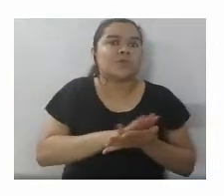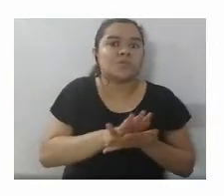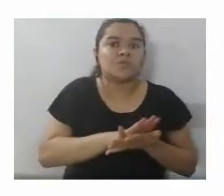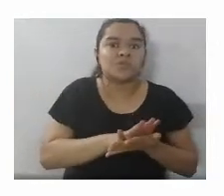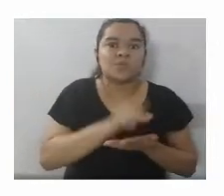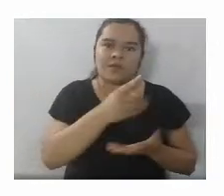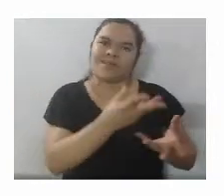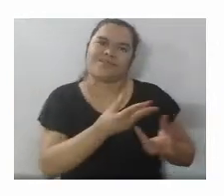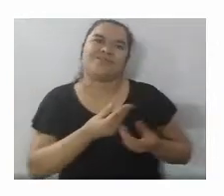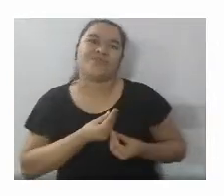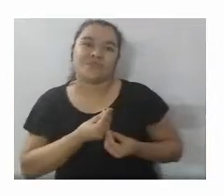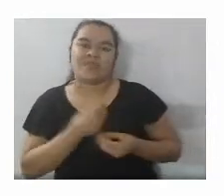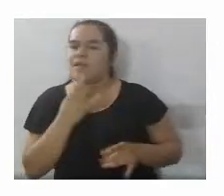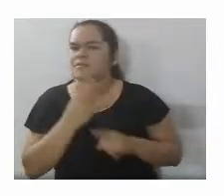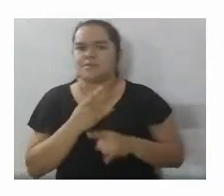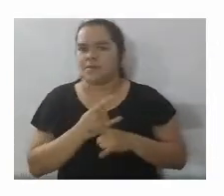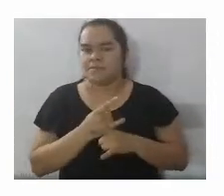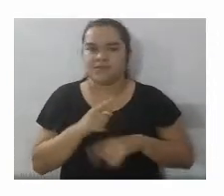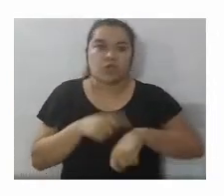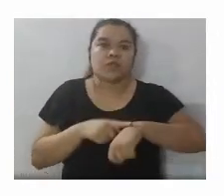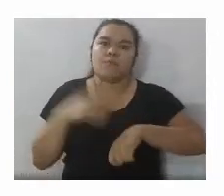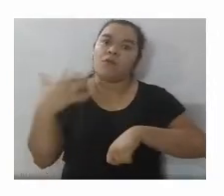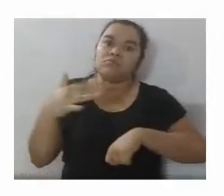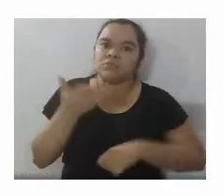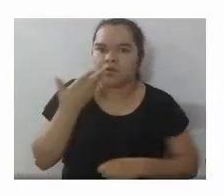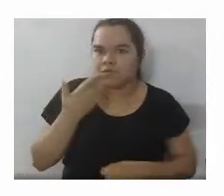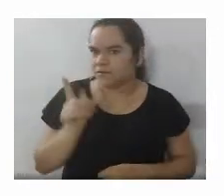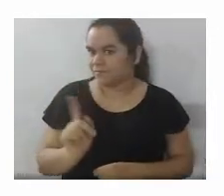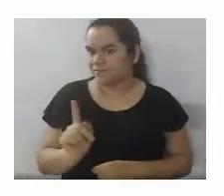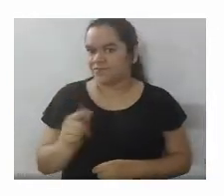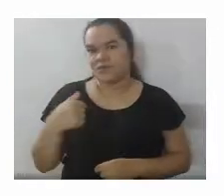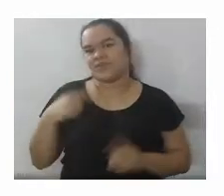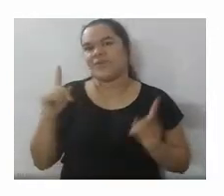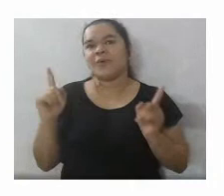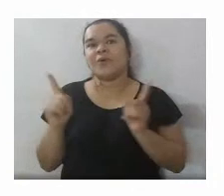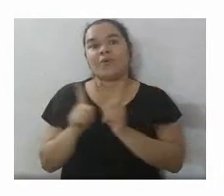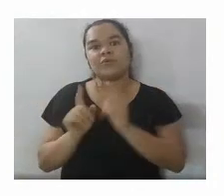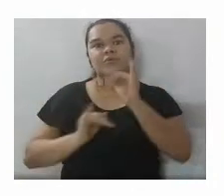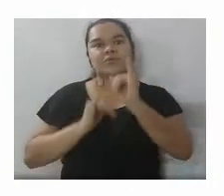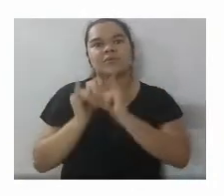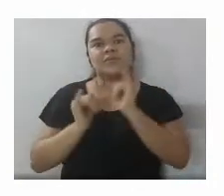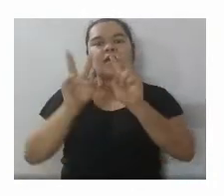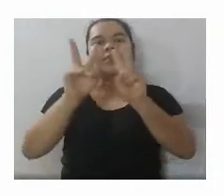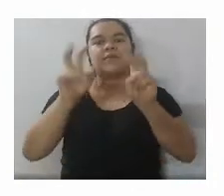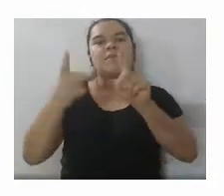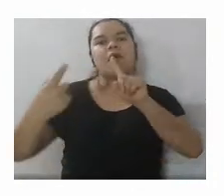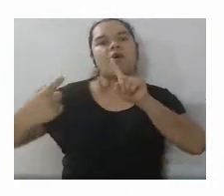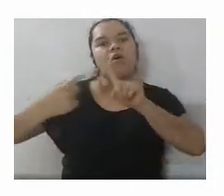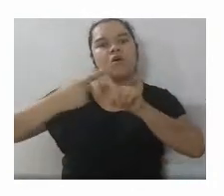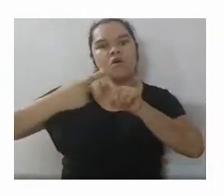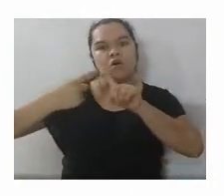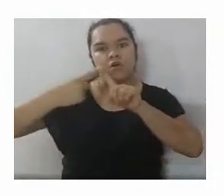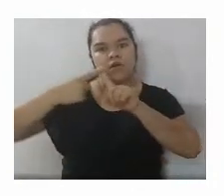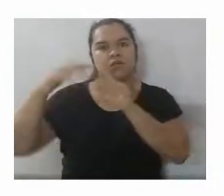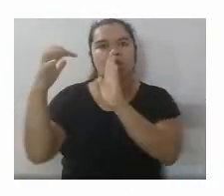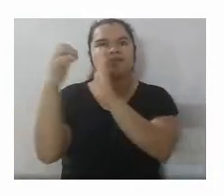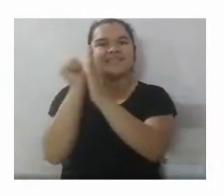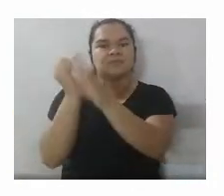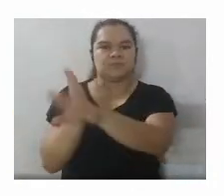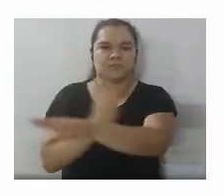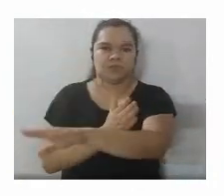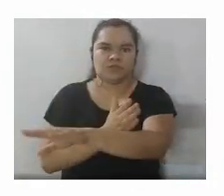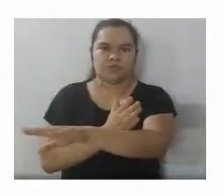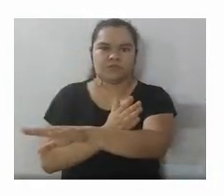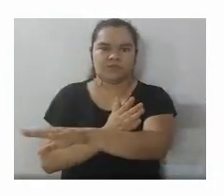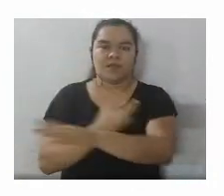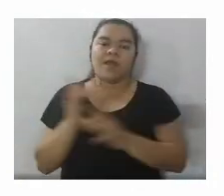disposición en ese sentido, ¿sí? No quiero robar muchos minutos más, eso es lo que le tenía para mostrar. en internet está todo conectado,